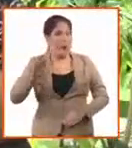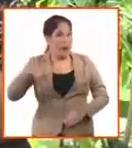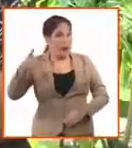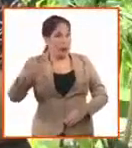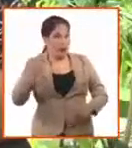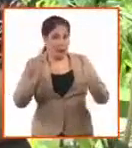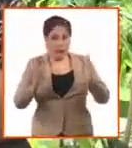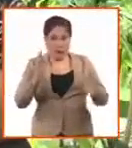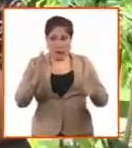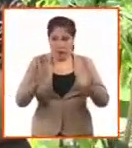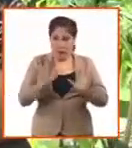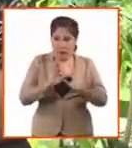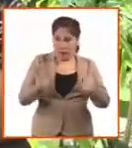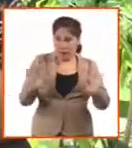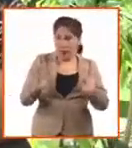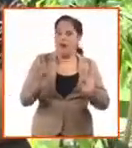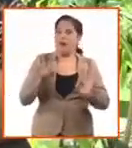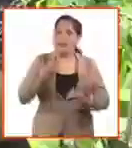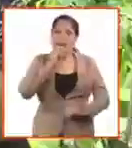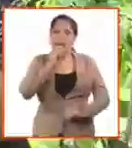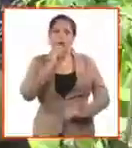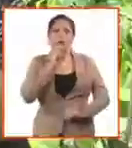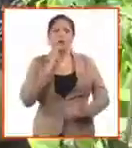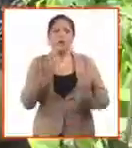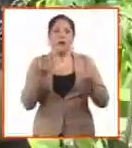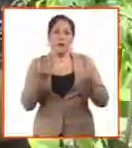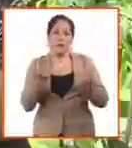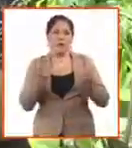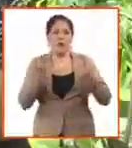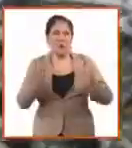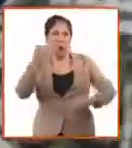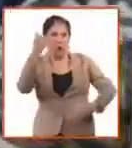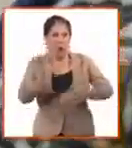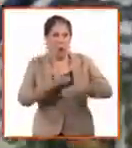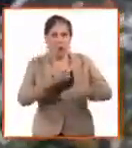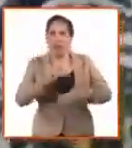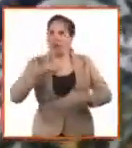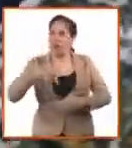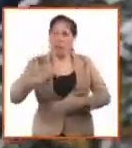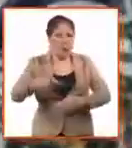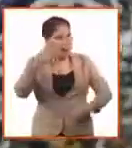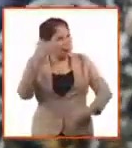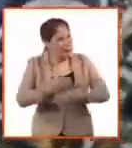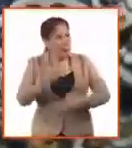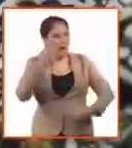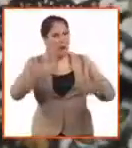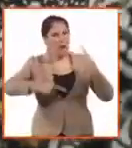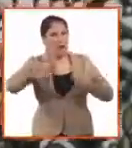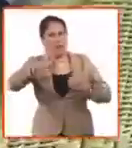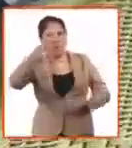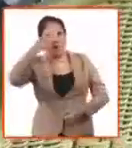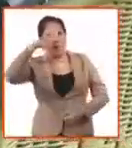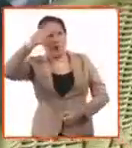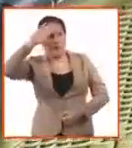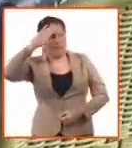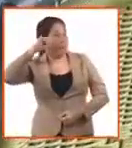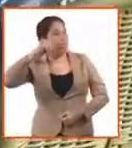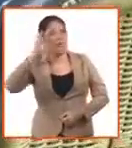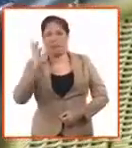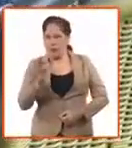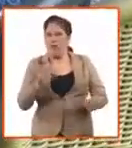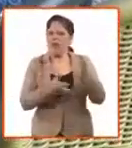hemos tenido grandes dificultades económicas bloqueo nos golpea terriblemente eso es cierto sí es una realidad